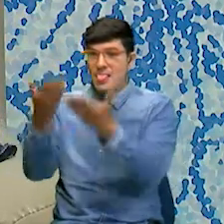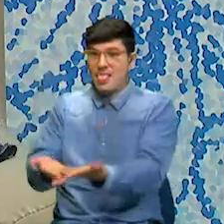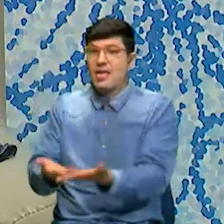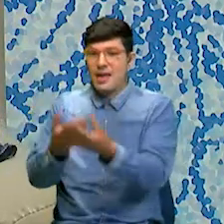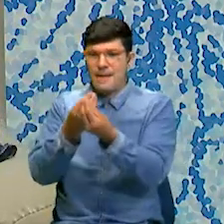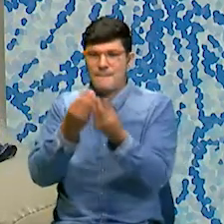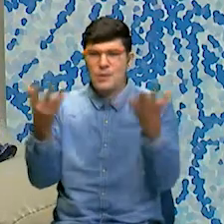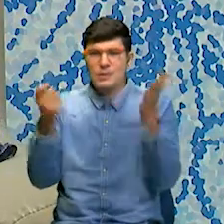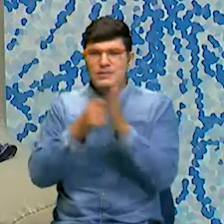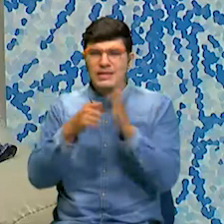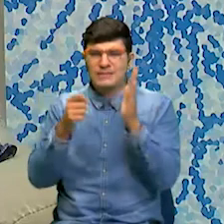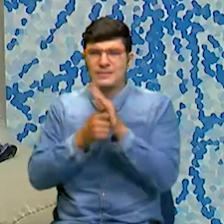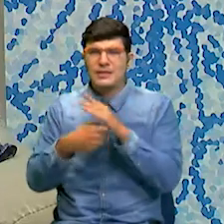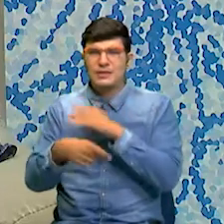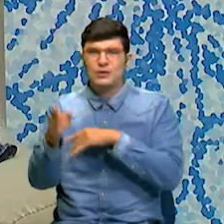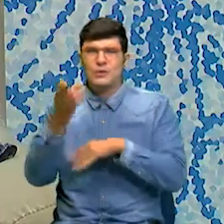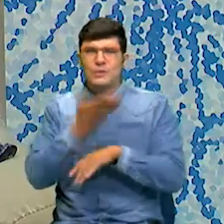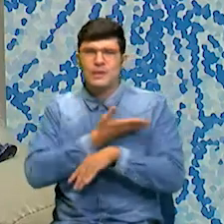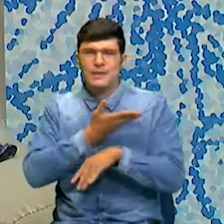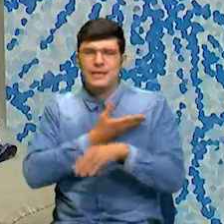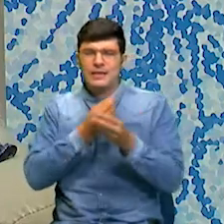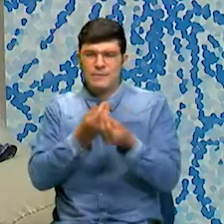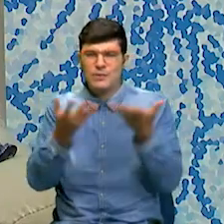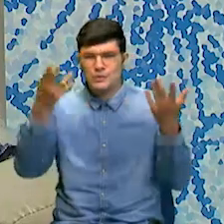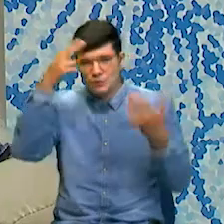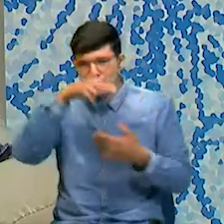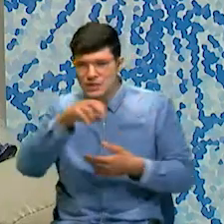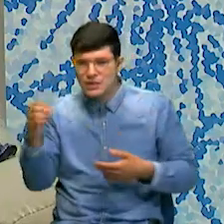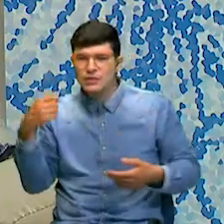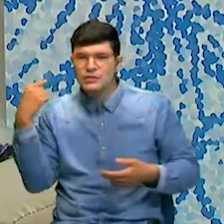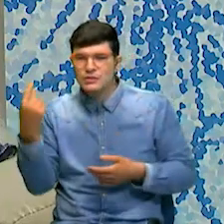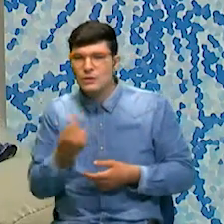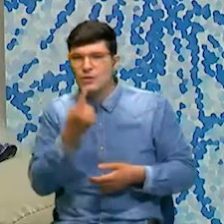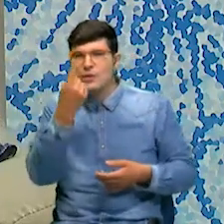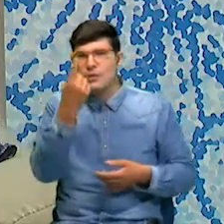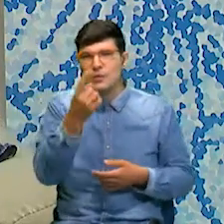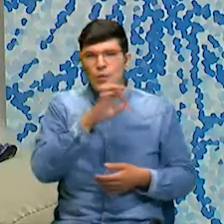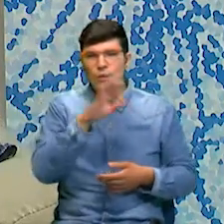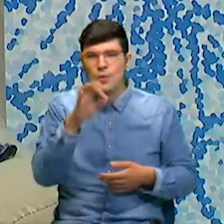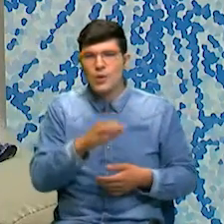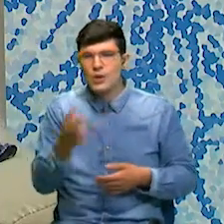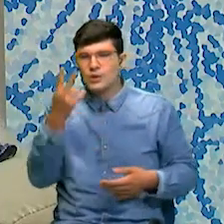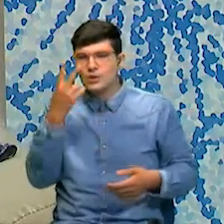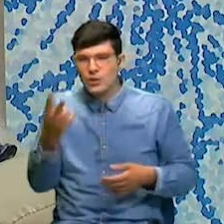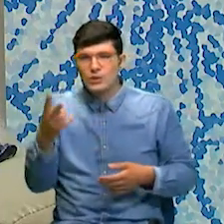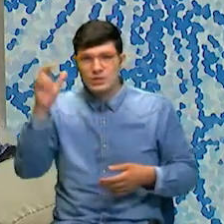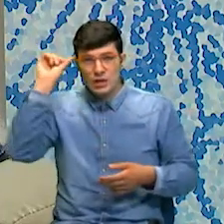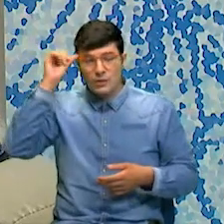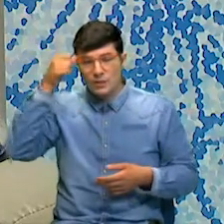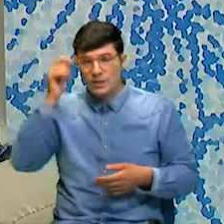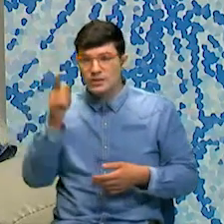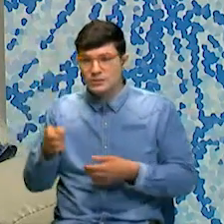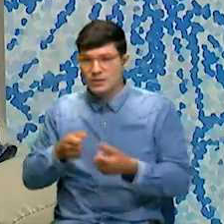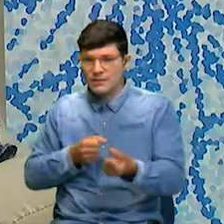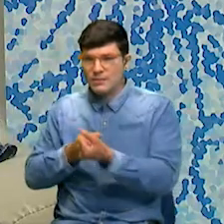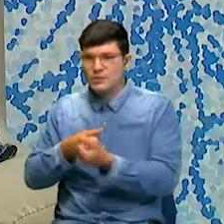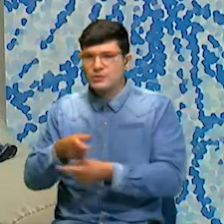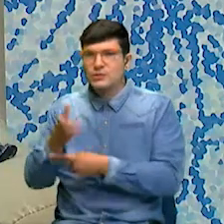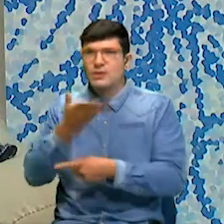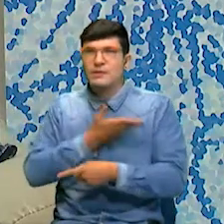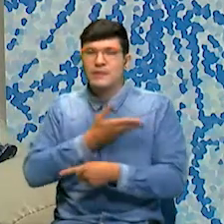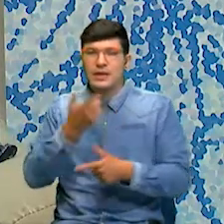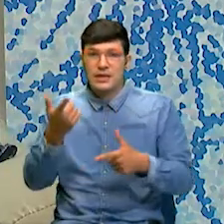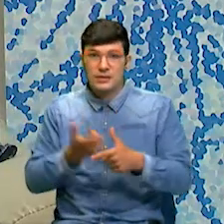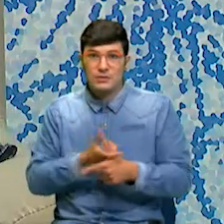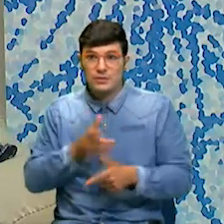veces una madre que tuvo muchos hijos y solo uno o dos, si acaso se acuerdan de ella. Entonces este es un